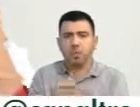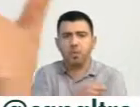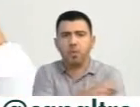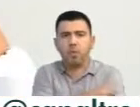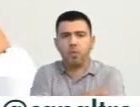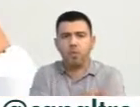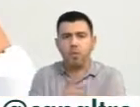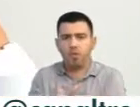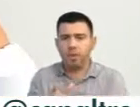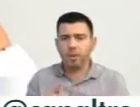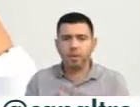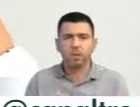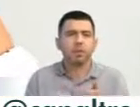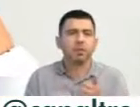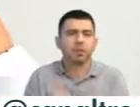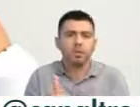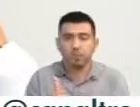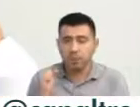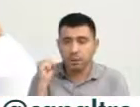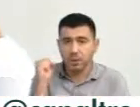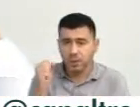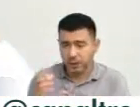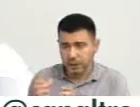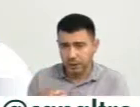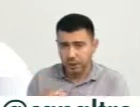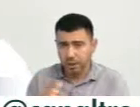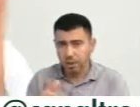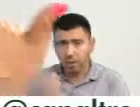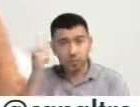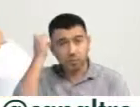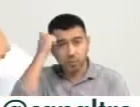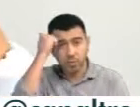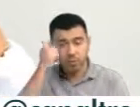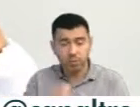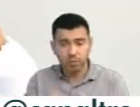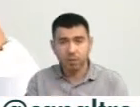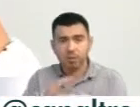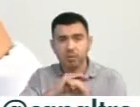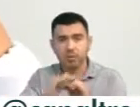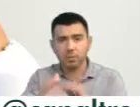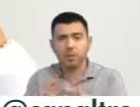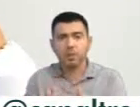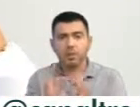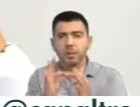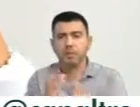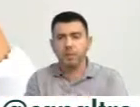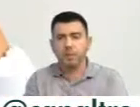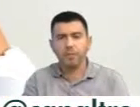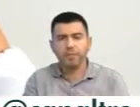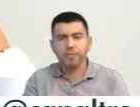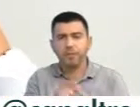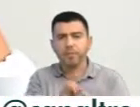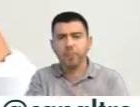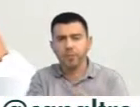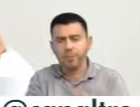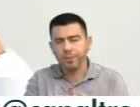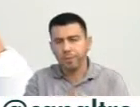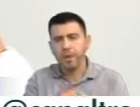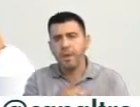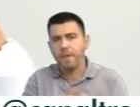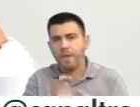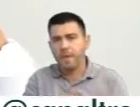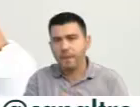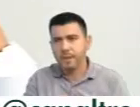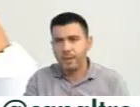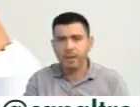es el sindicato de los docentes, invitados especiales, la Procuraduría, la Fiscalía, la Unidad de